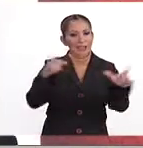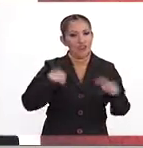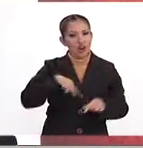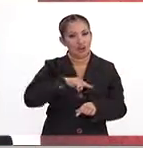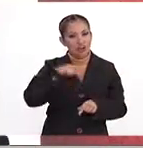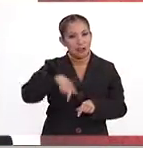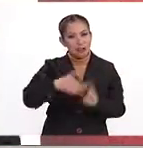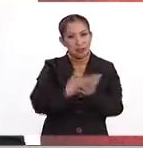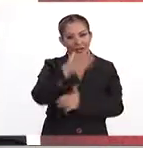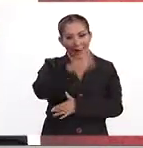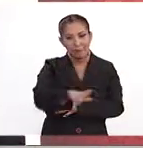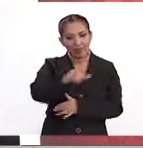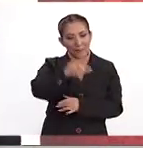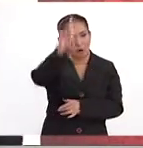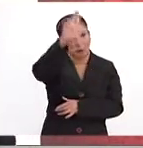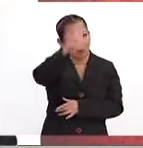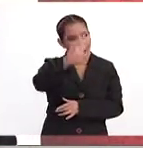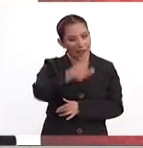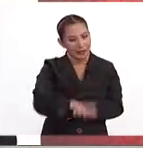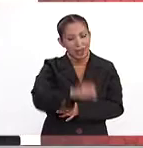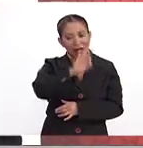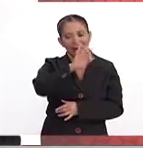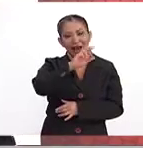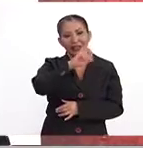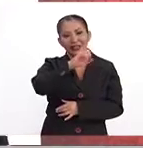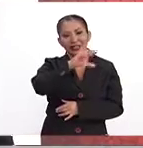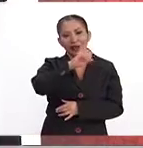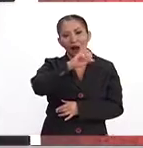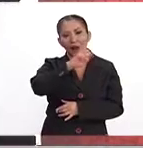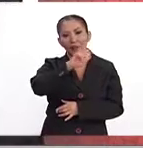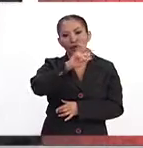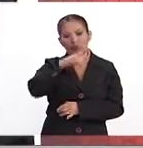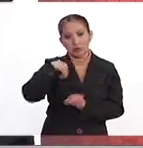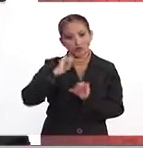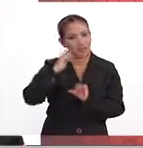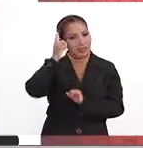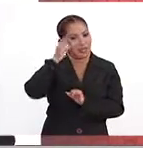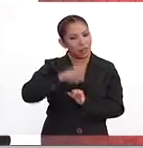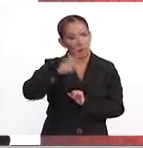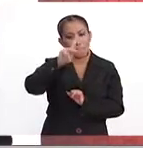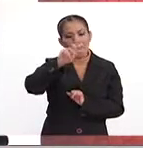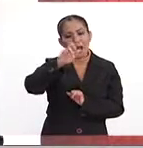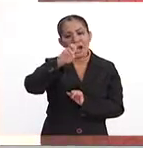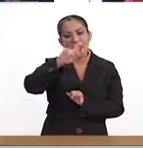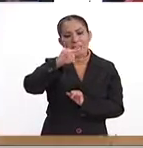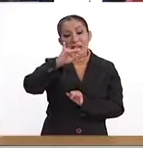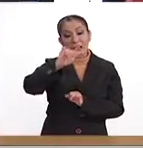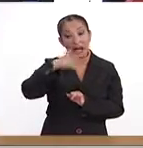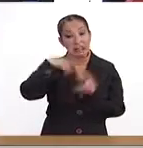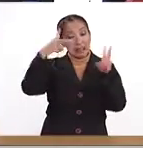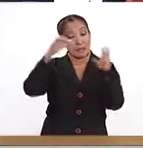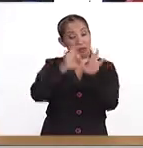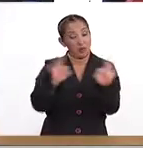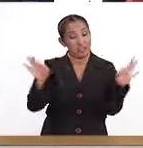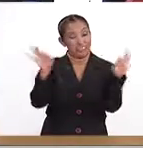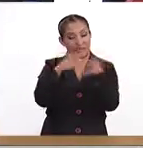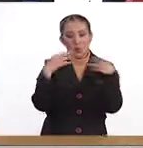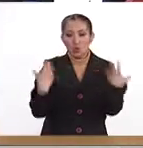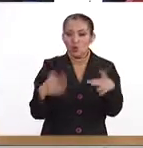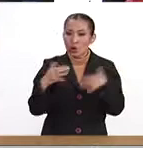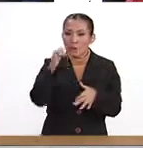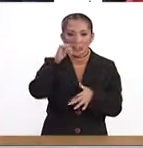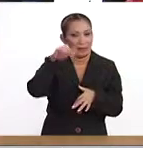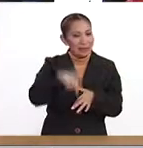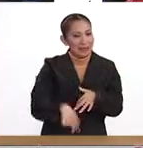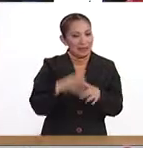con nosotros esta mañana de martes, como cada martes, Francisco Abundis, él es director de Parametría, para hablar de un tema también muy polémico, como los que normalmente traemos